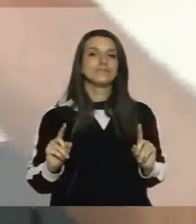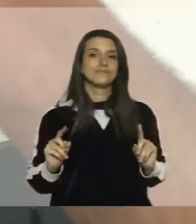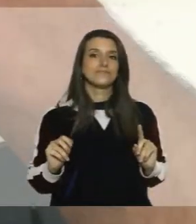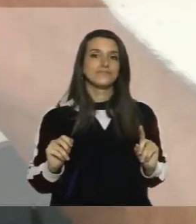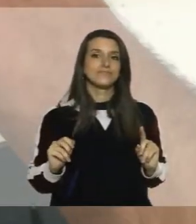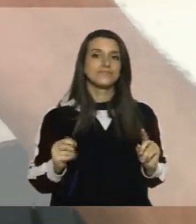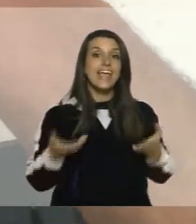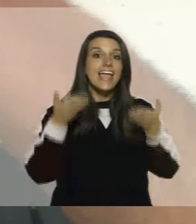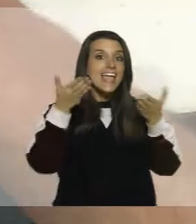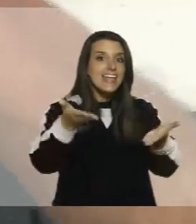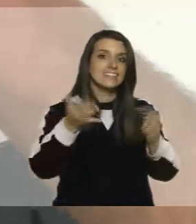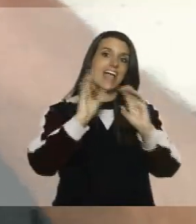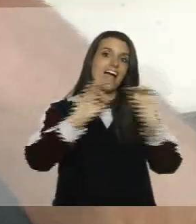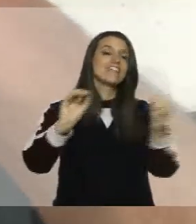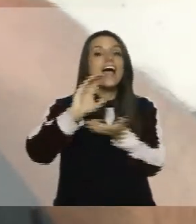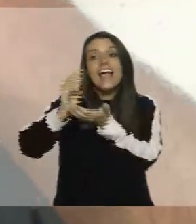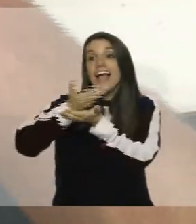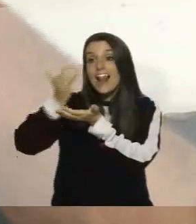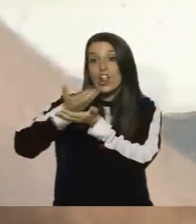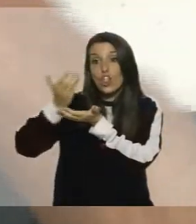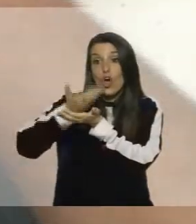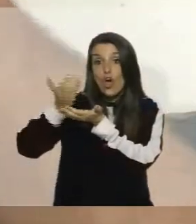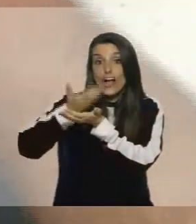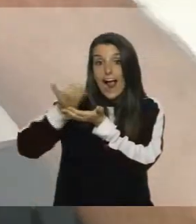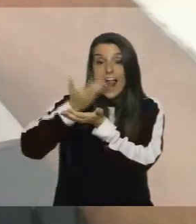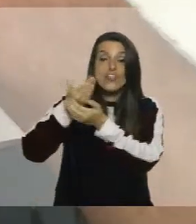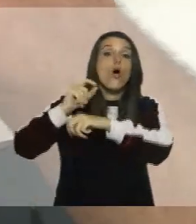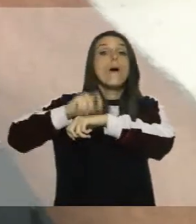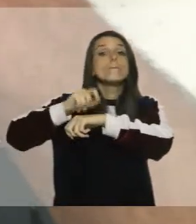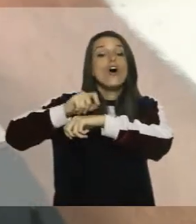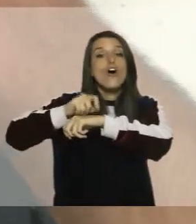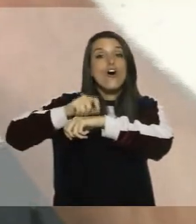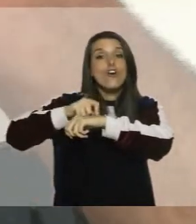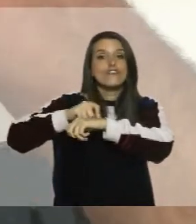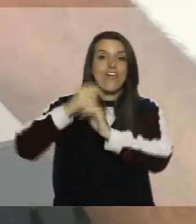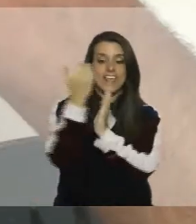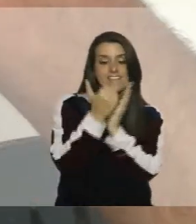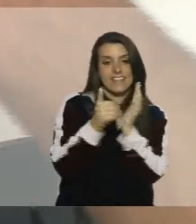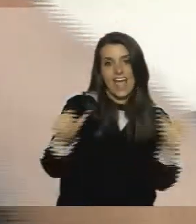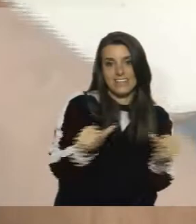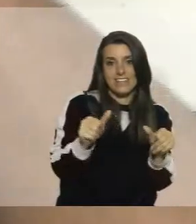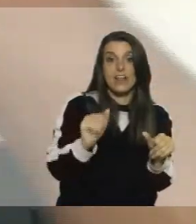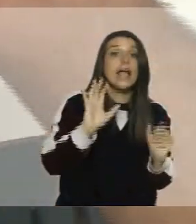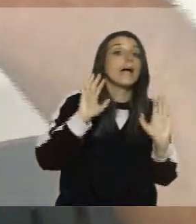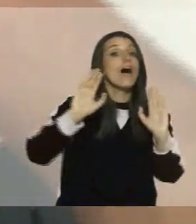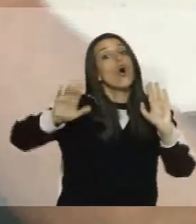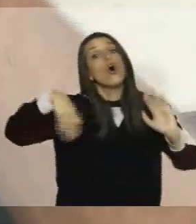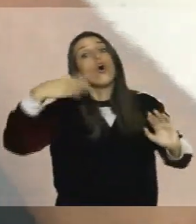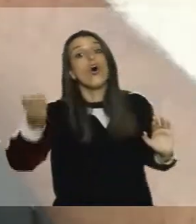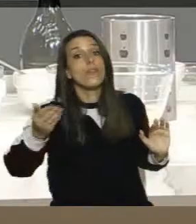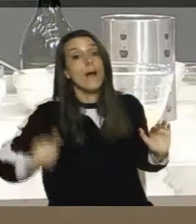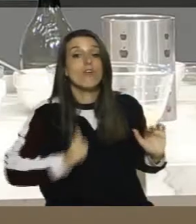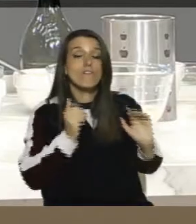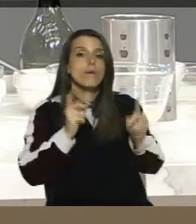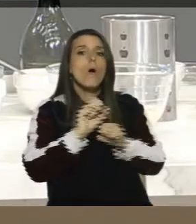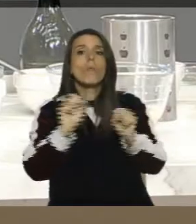Y ese es, recordamos que el caldo que utilizamos para la cocción de ese pollo lo vamos a utilizar en esta receta y capaz que en otra. Exacto, lo podés congelar,